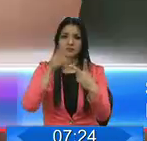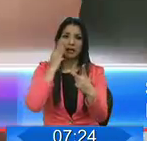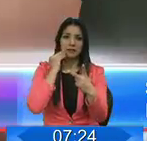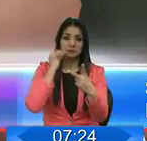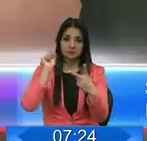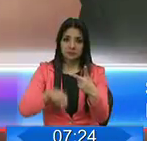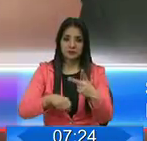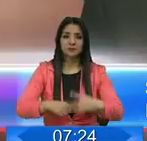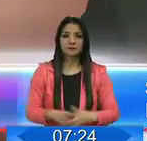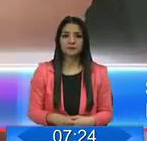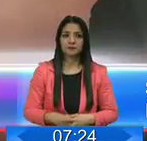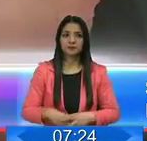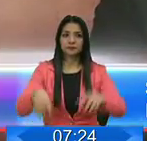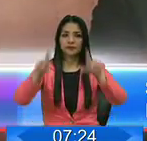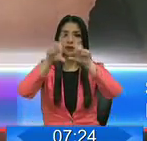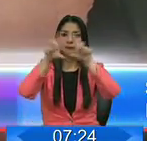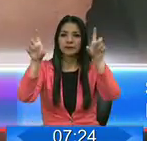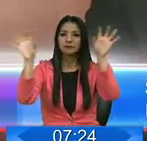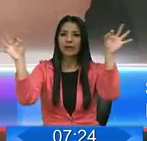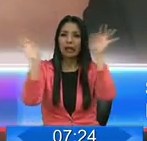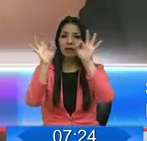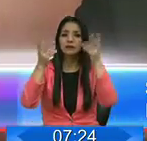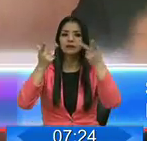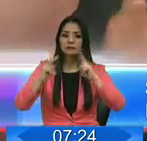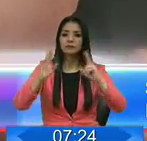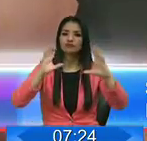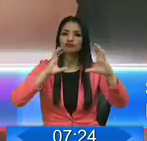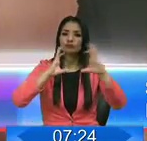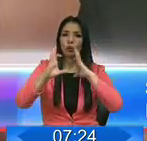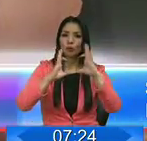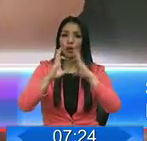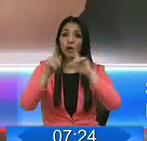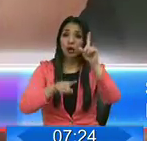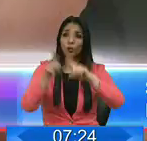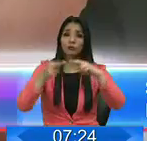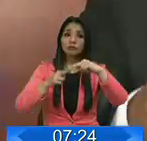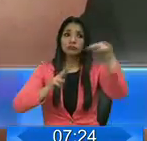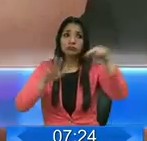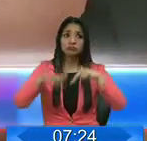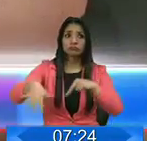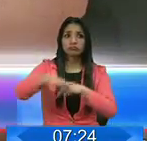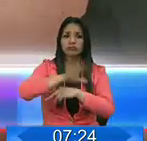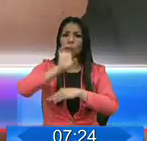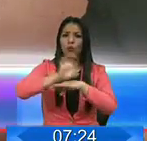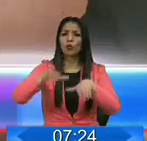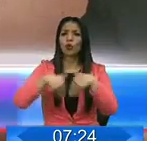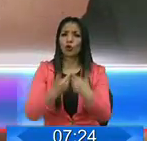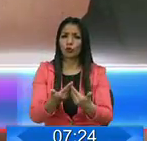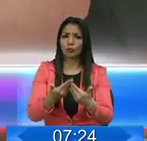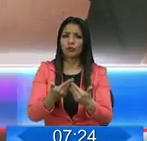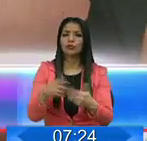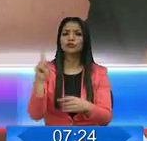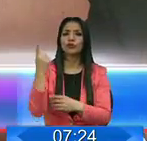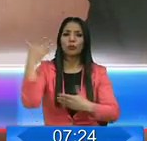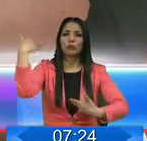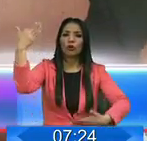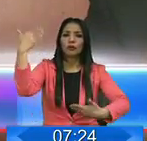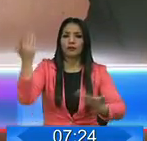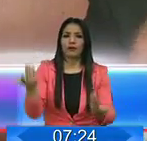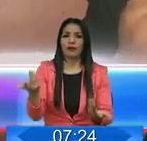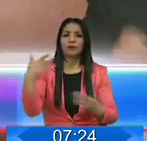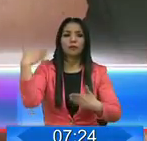Porque el sector eléctrico de las telecomunicaciones en diversas regiones del país se venía manejando políticamente y ni siquiera